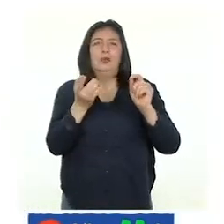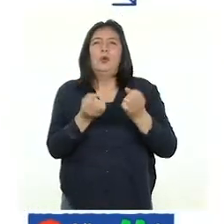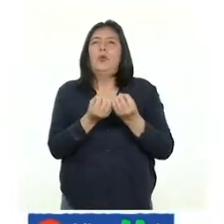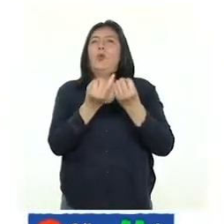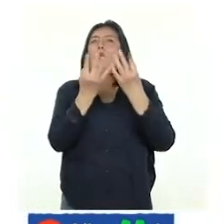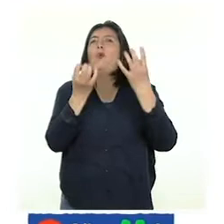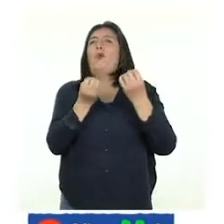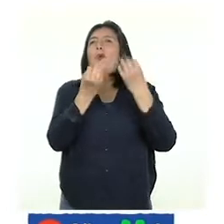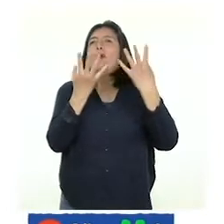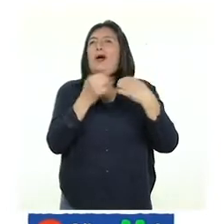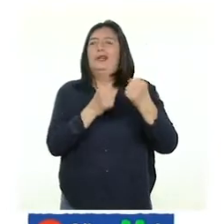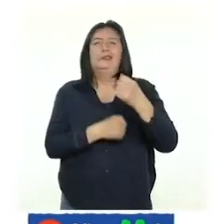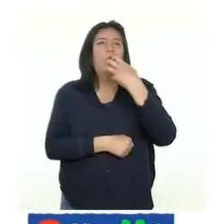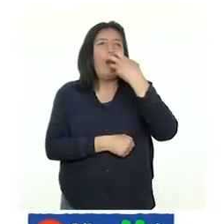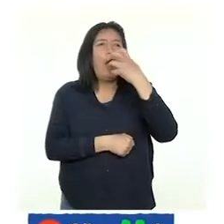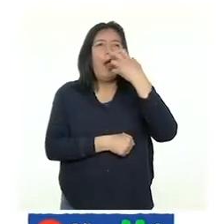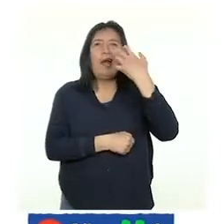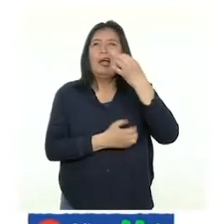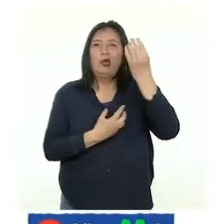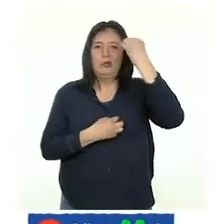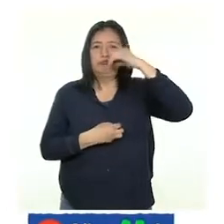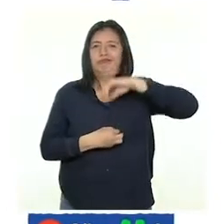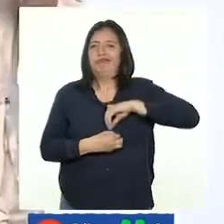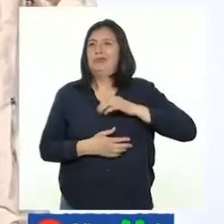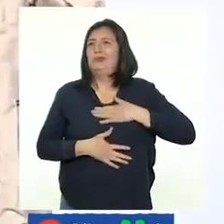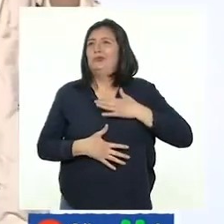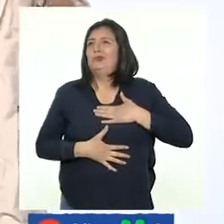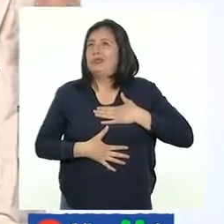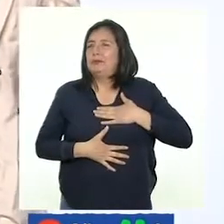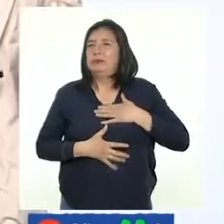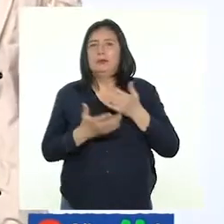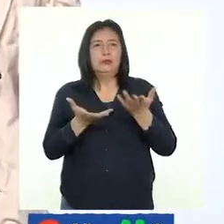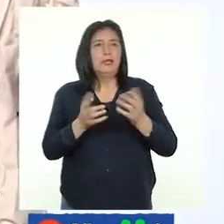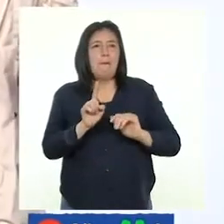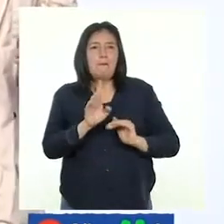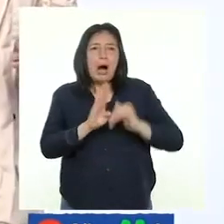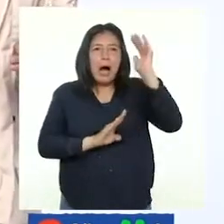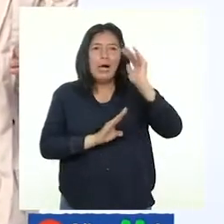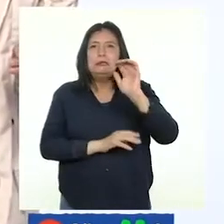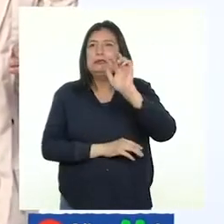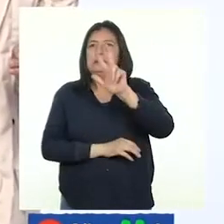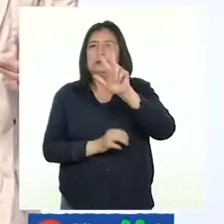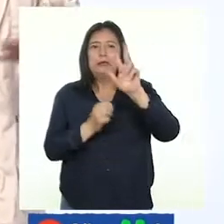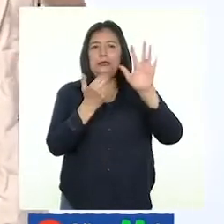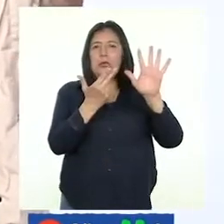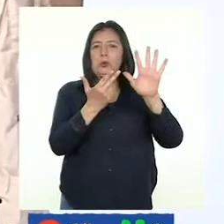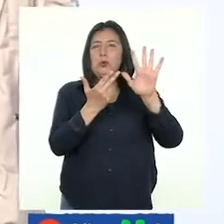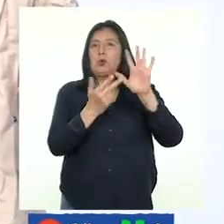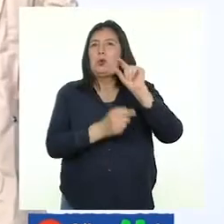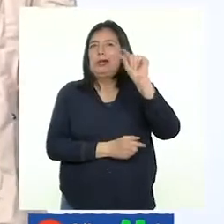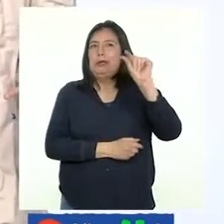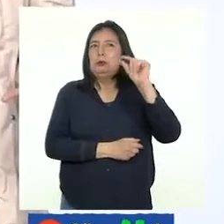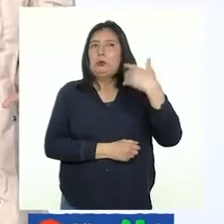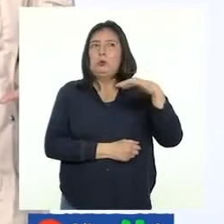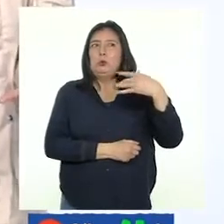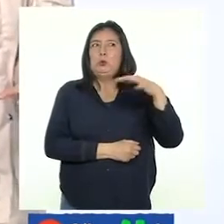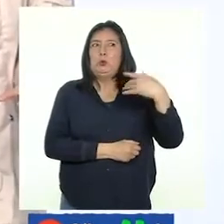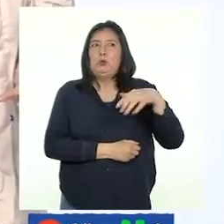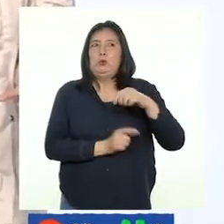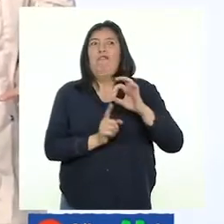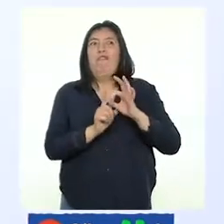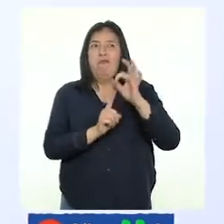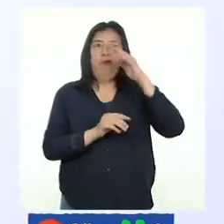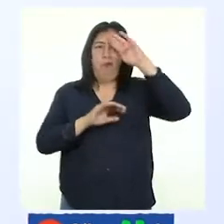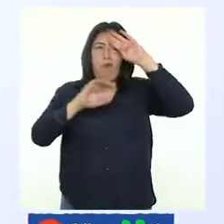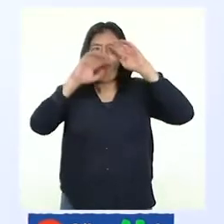la cantidad de energía calórica que tenemos en el cuerpo. Si es mayor a 38 grados, estamos con fiebre,